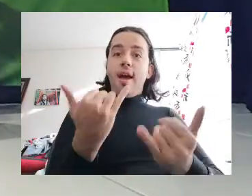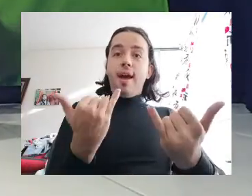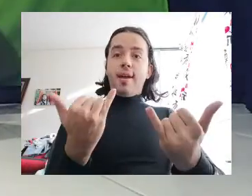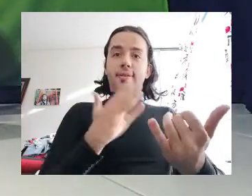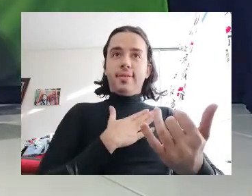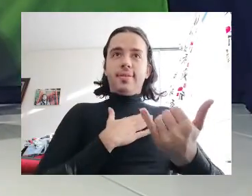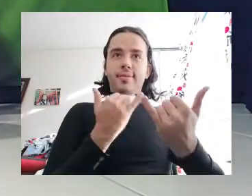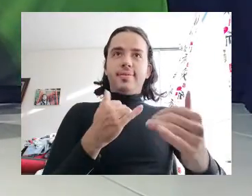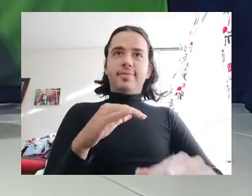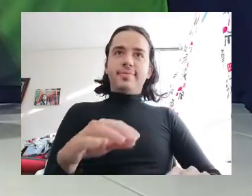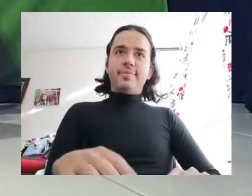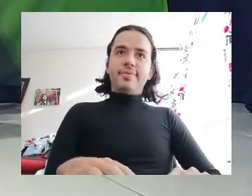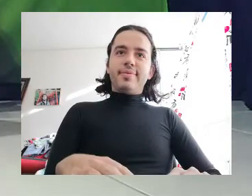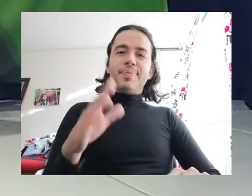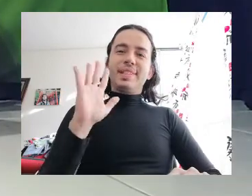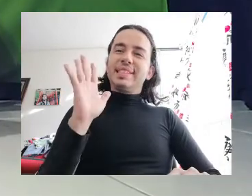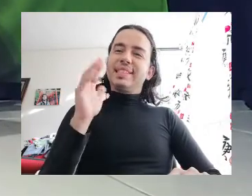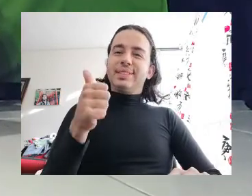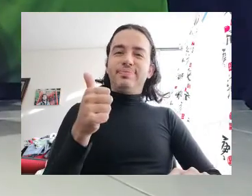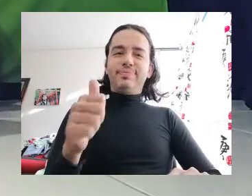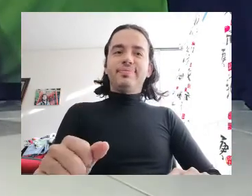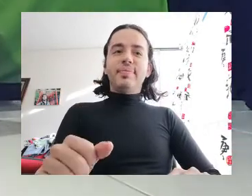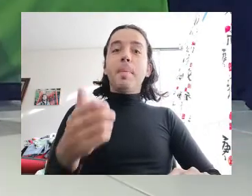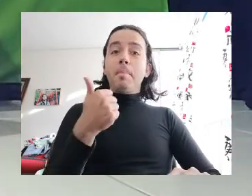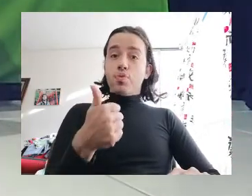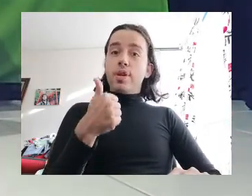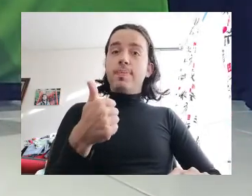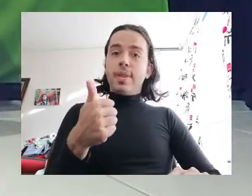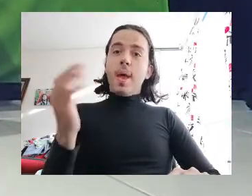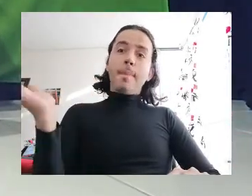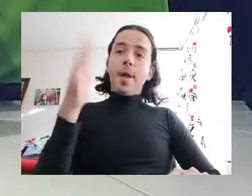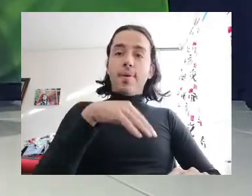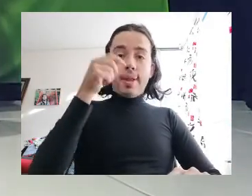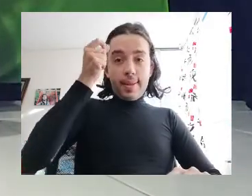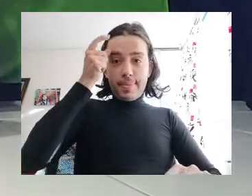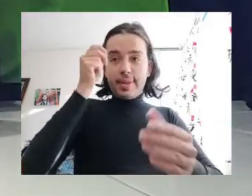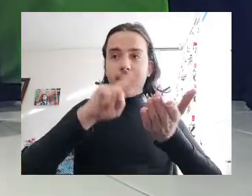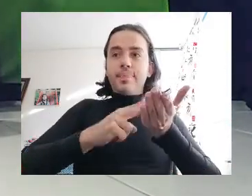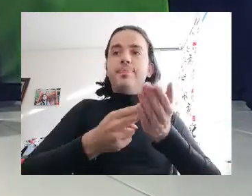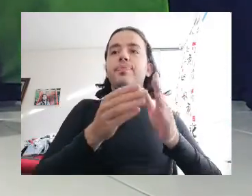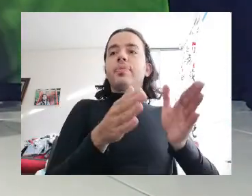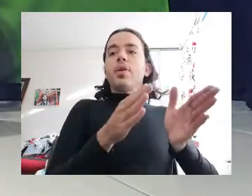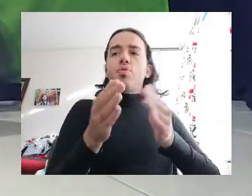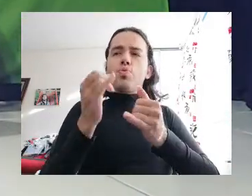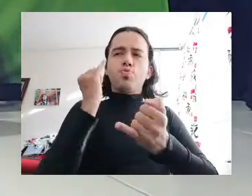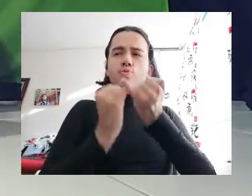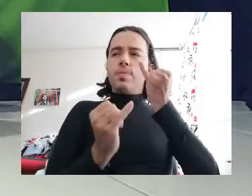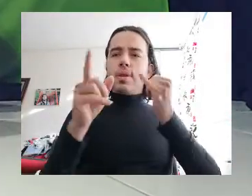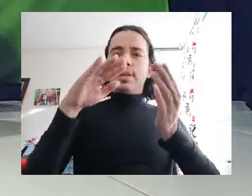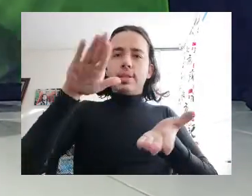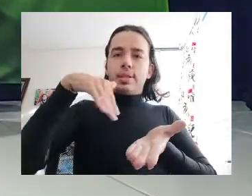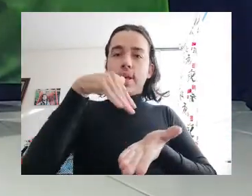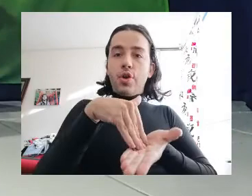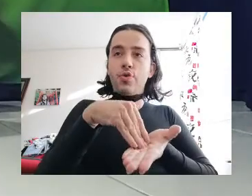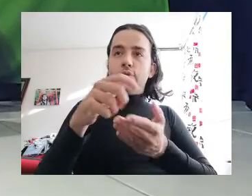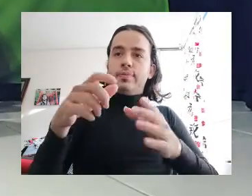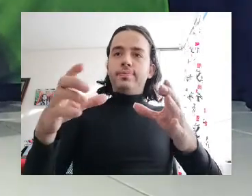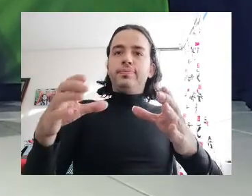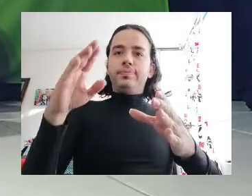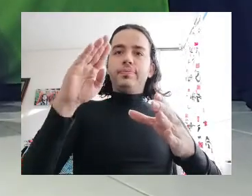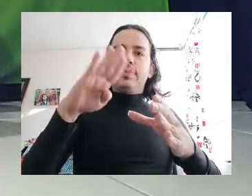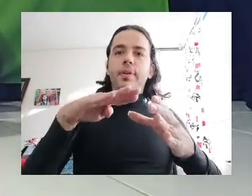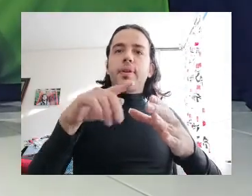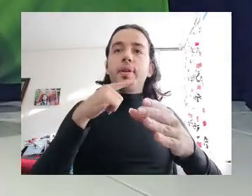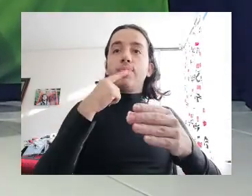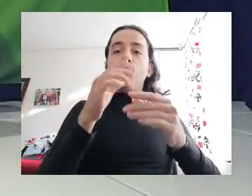¿Y el sol dónde estará? ¿Aquí? ¡Muy bien! Pero entonces vamos a interpretarlo en el segundo de último, para darle